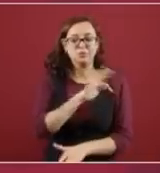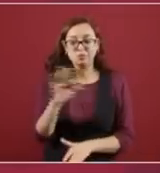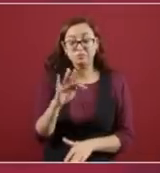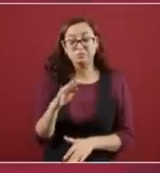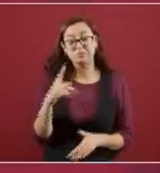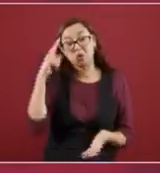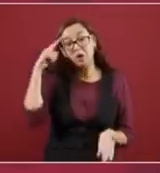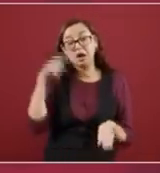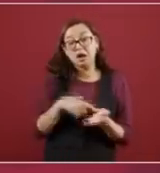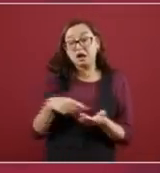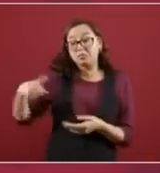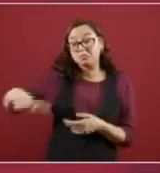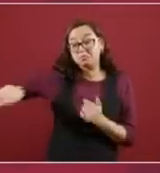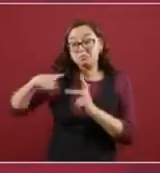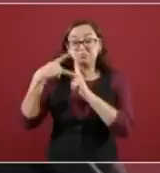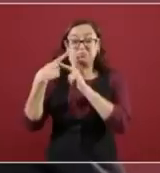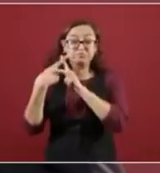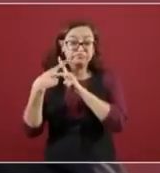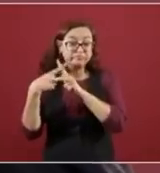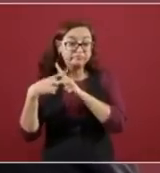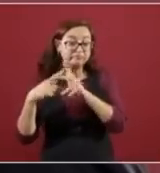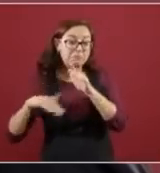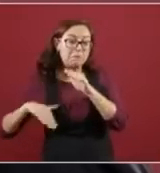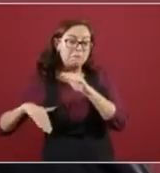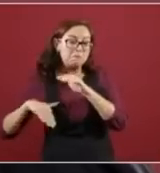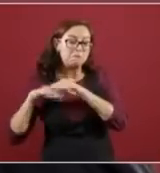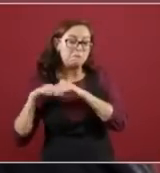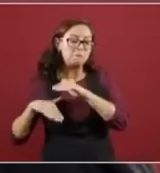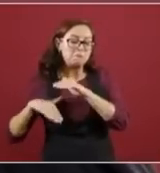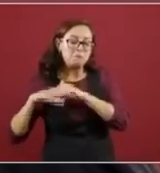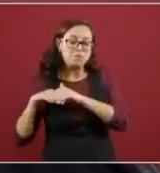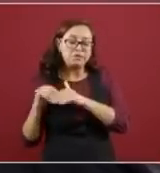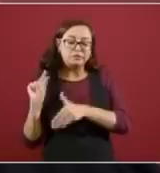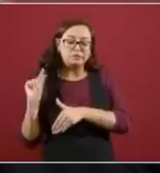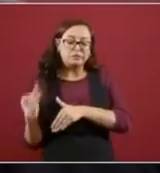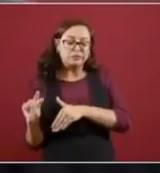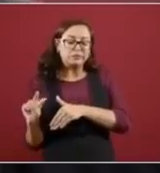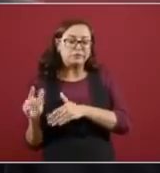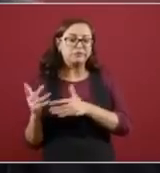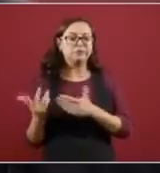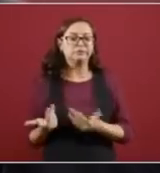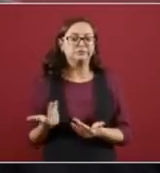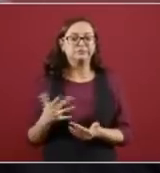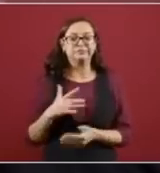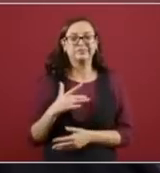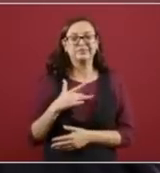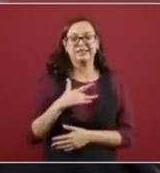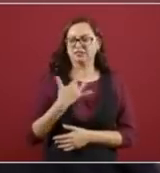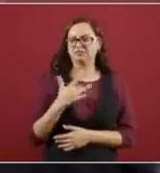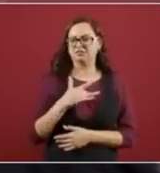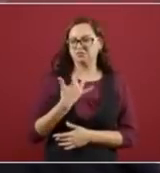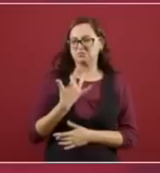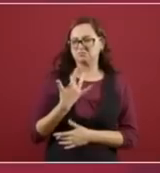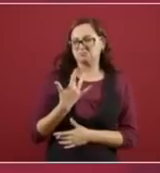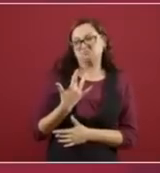cortos en la proyección, que vamos a crecer,